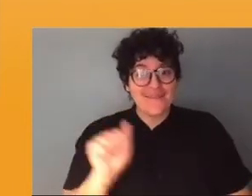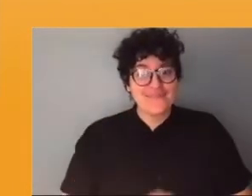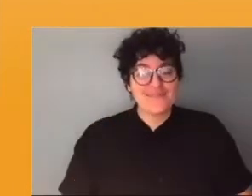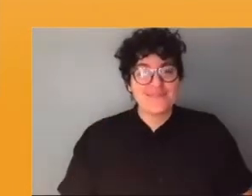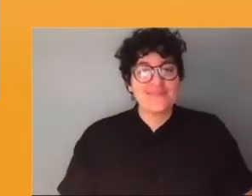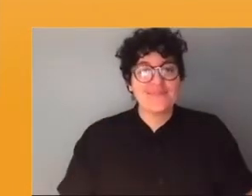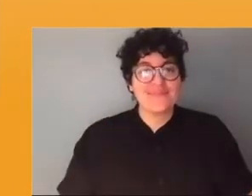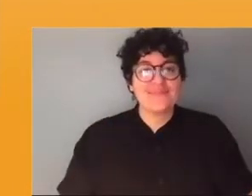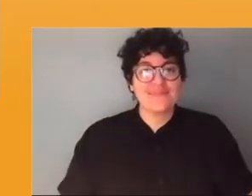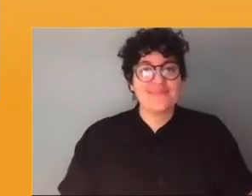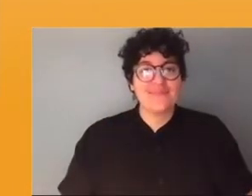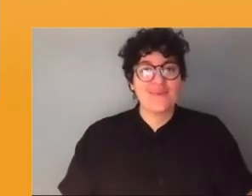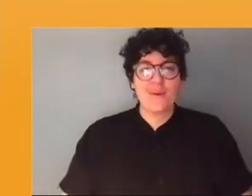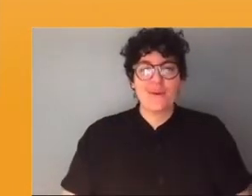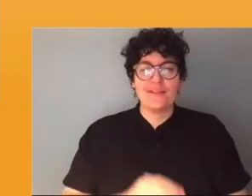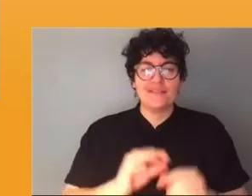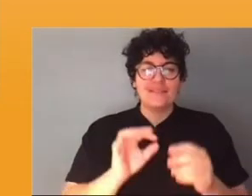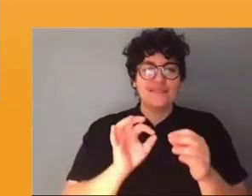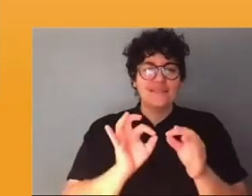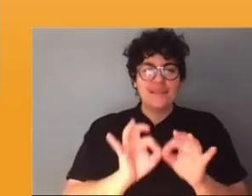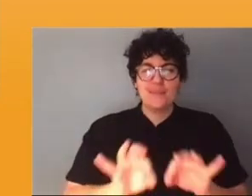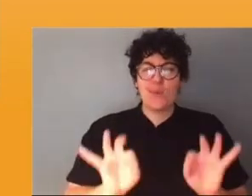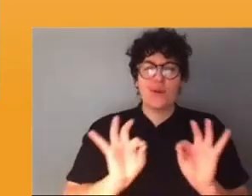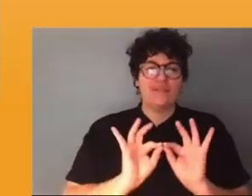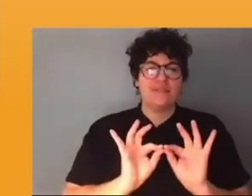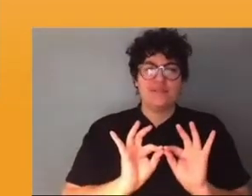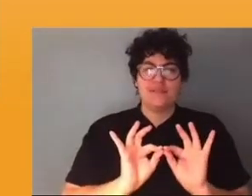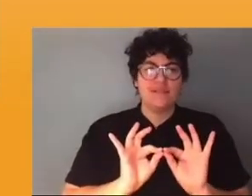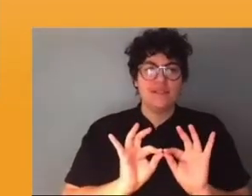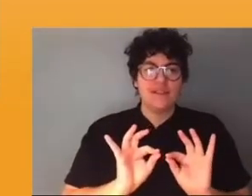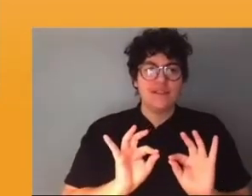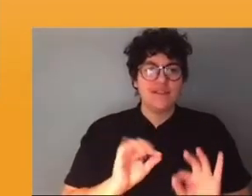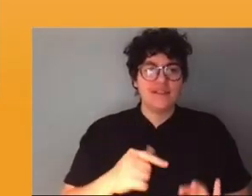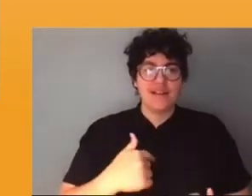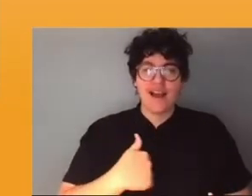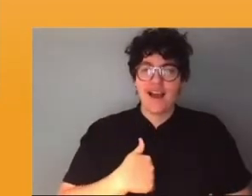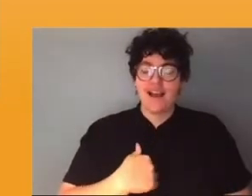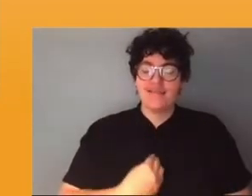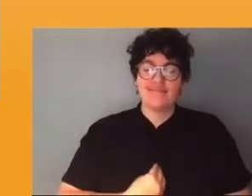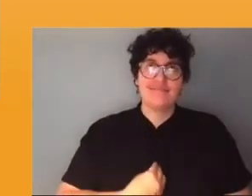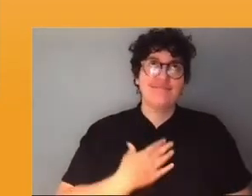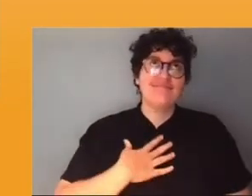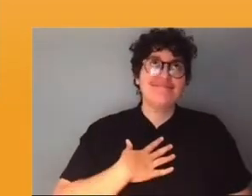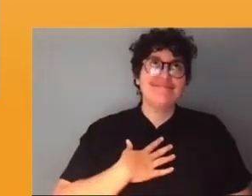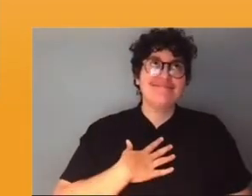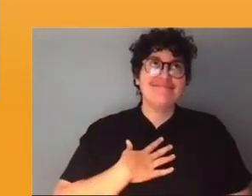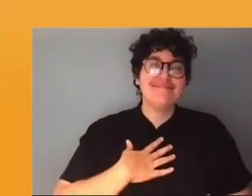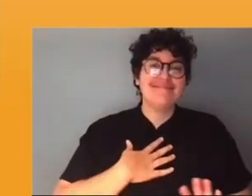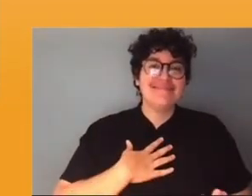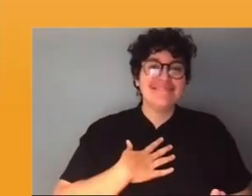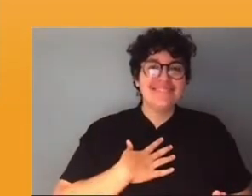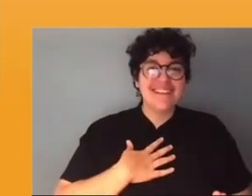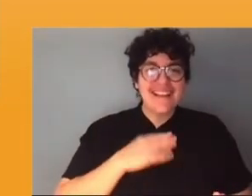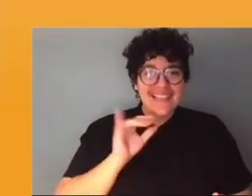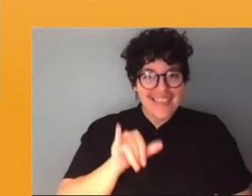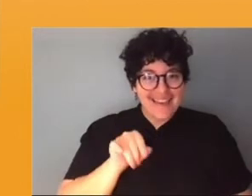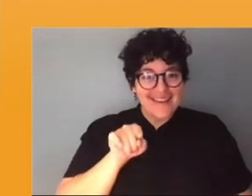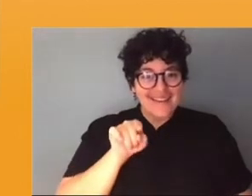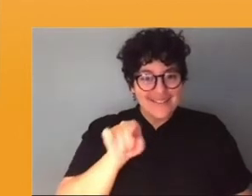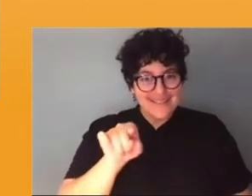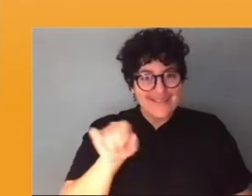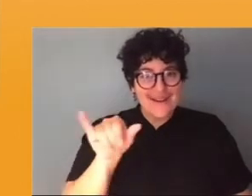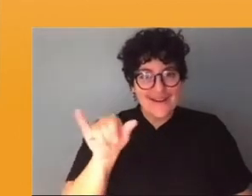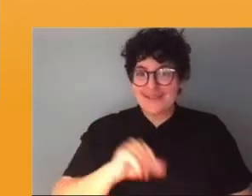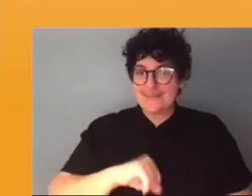Pero es muy importante y estoy muy contenta de escuchar que sientes tanto